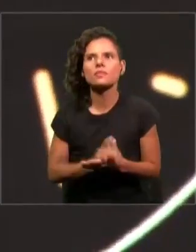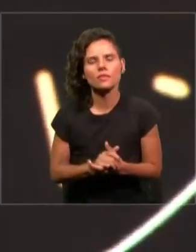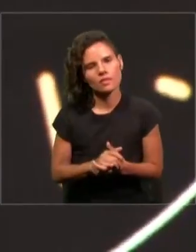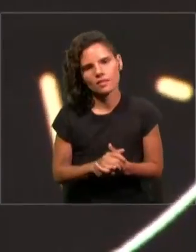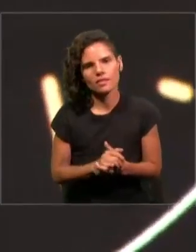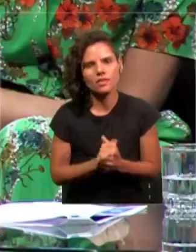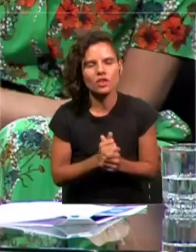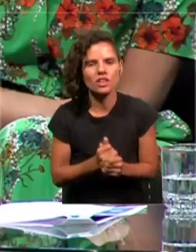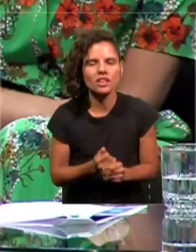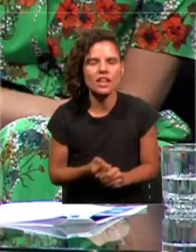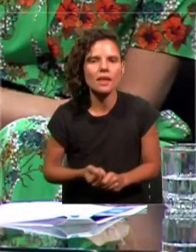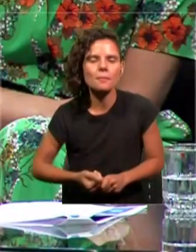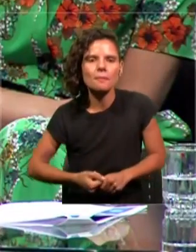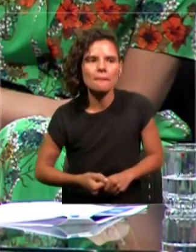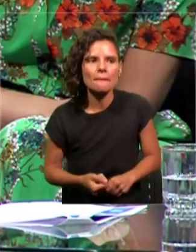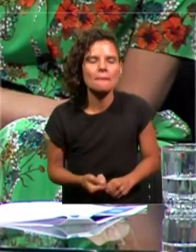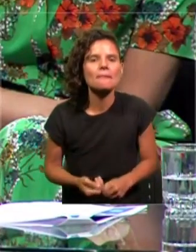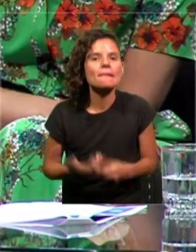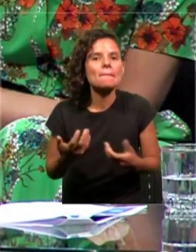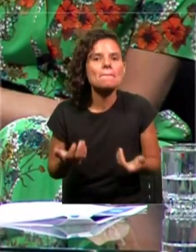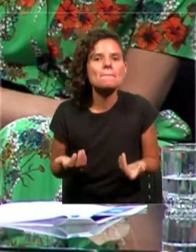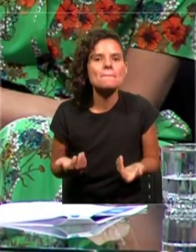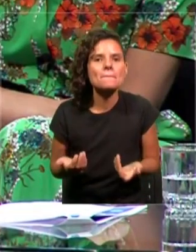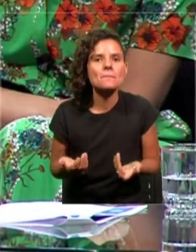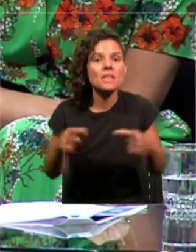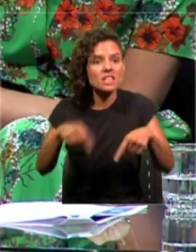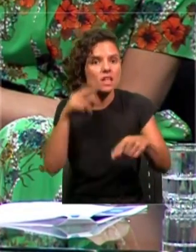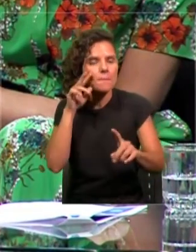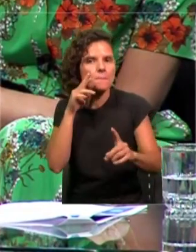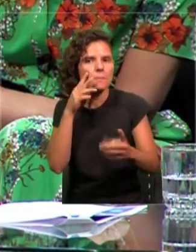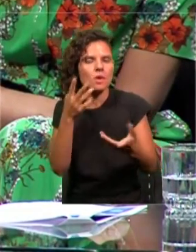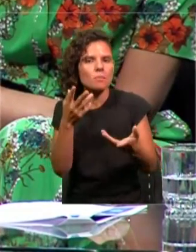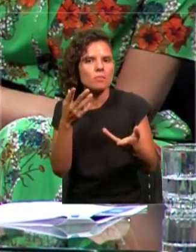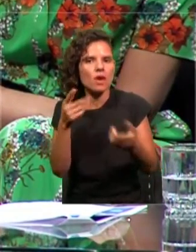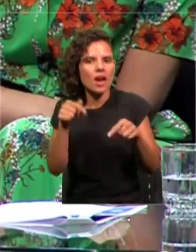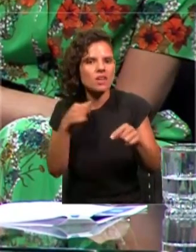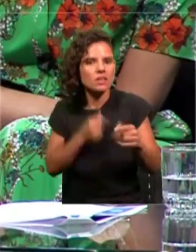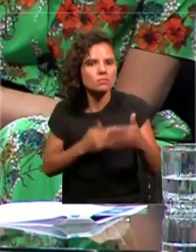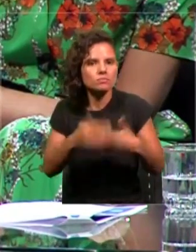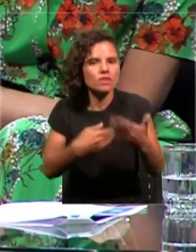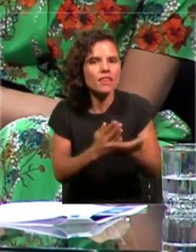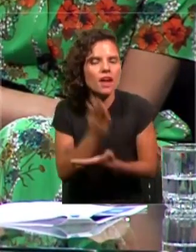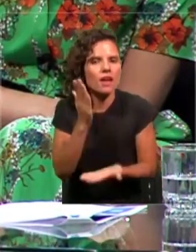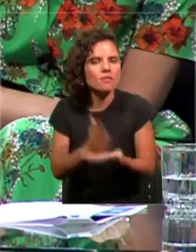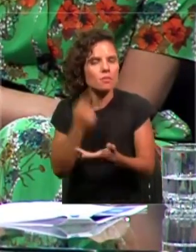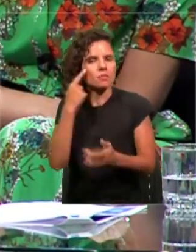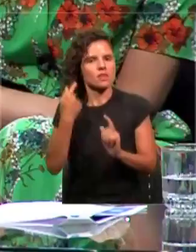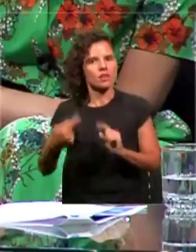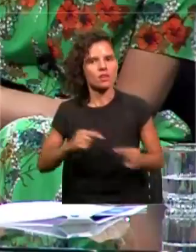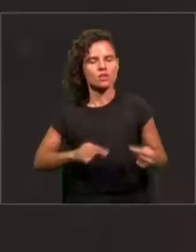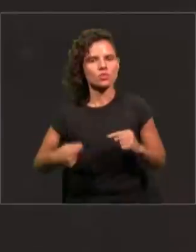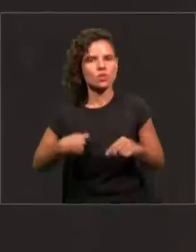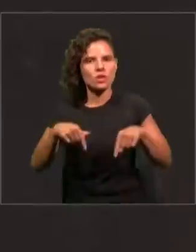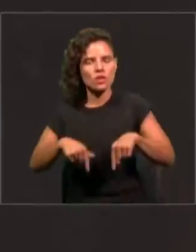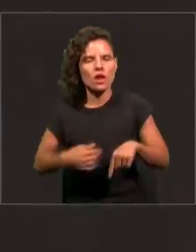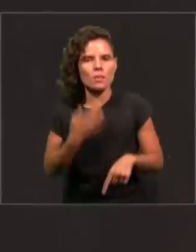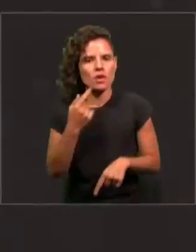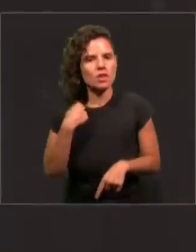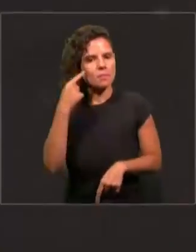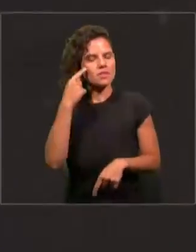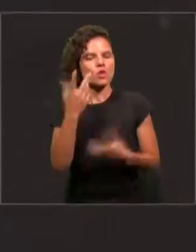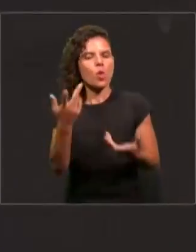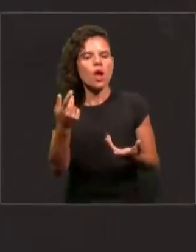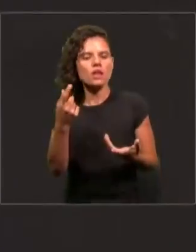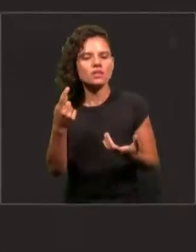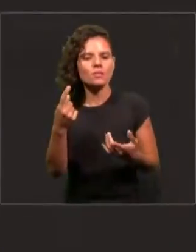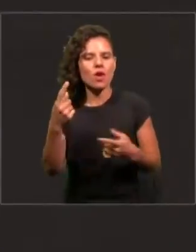de la historiografía. En ese ámbito, entonces, es que inevitablemente tenemos que discutir hoy día, y estamos hoy día en esta idea de los combates